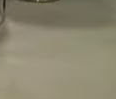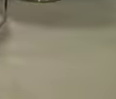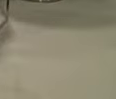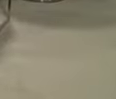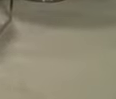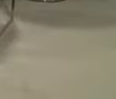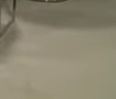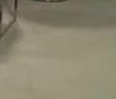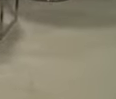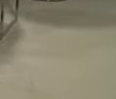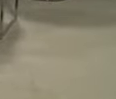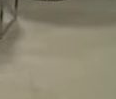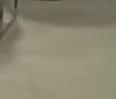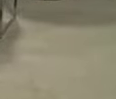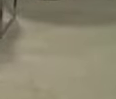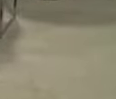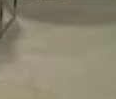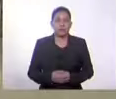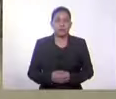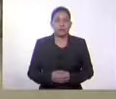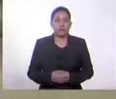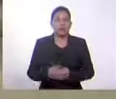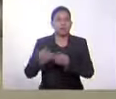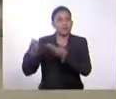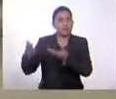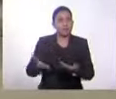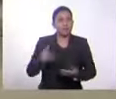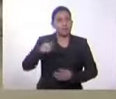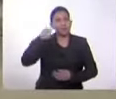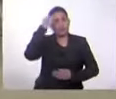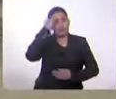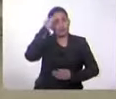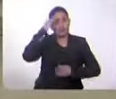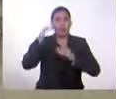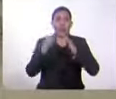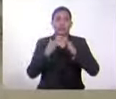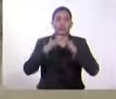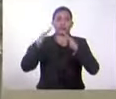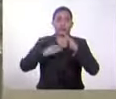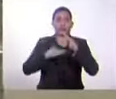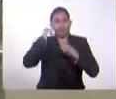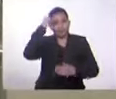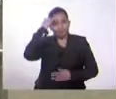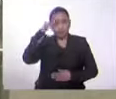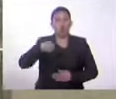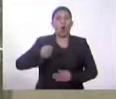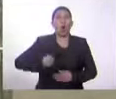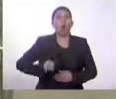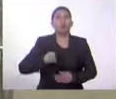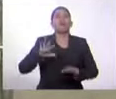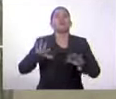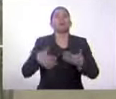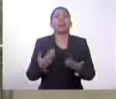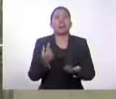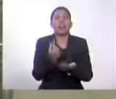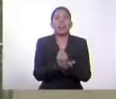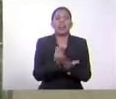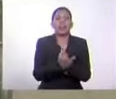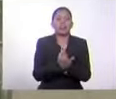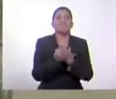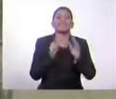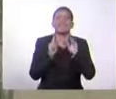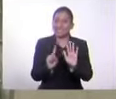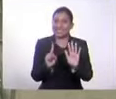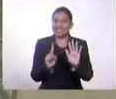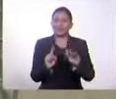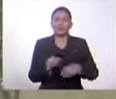Bienvenidos, están en sintonía de la franja educativa Aprendamos en Casa. Ha llegado el turno de los alumnos de sexto grado.